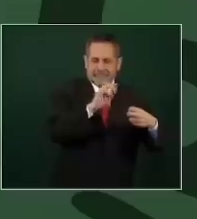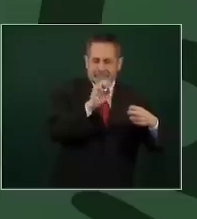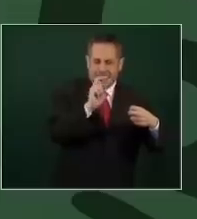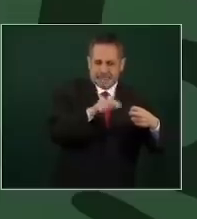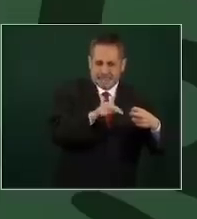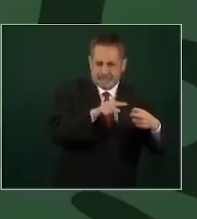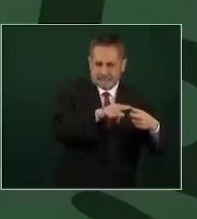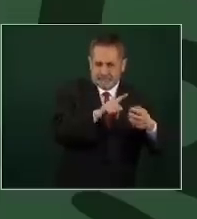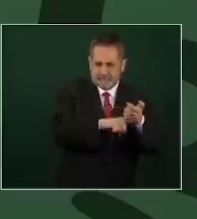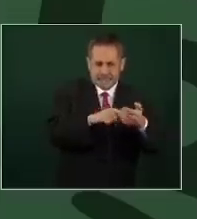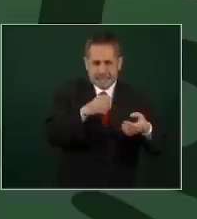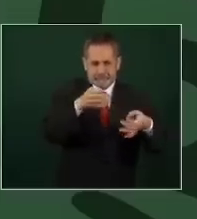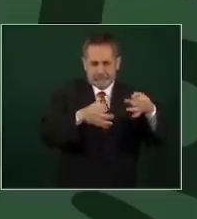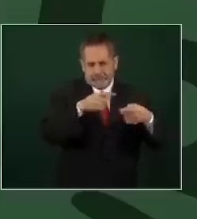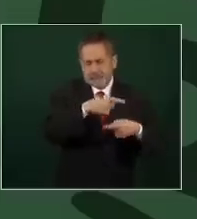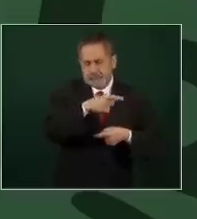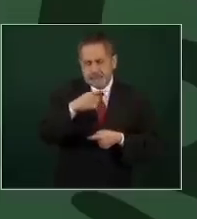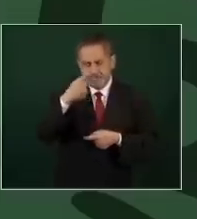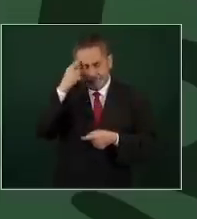es otro tema